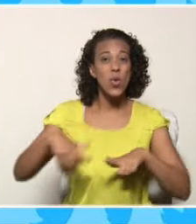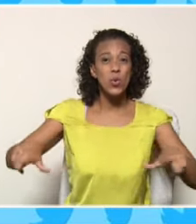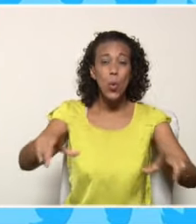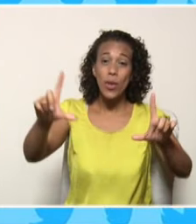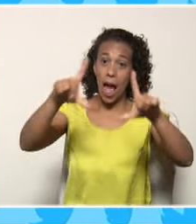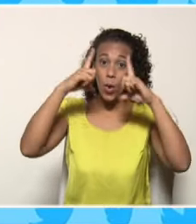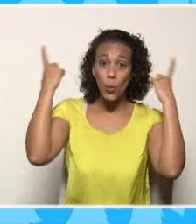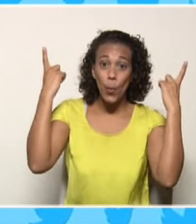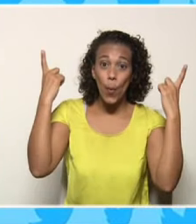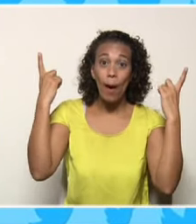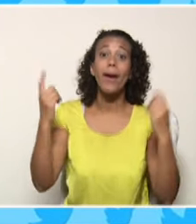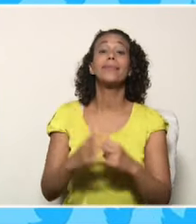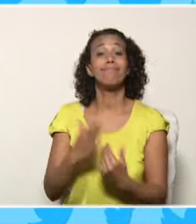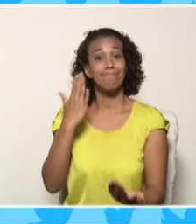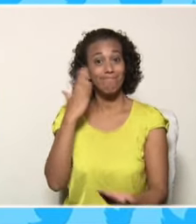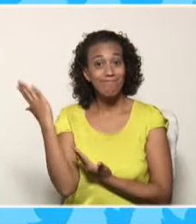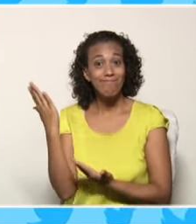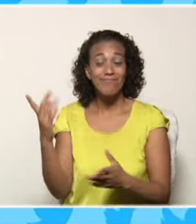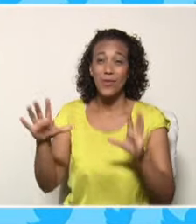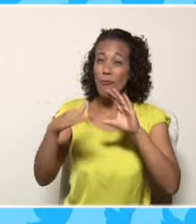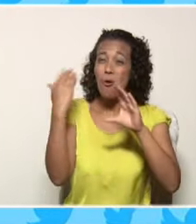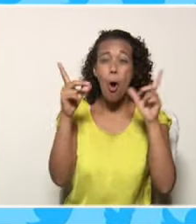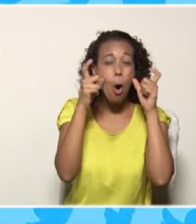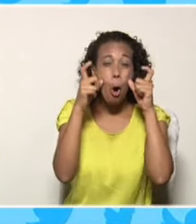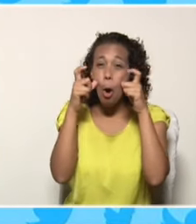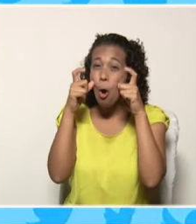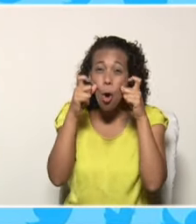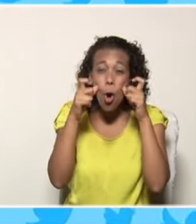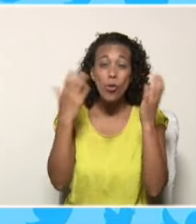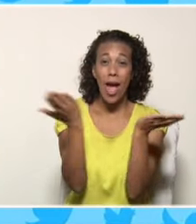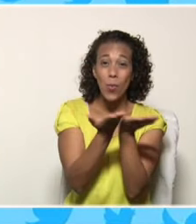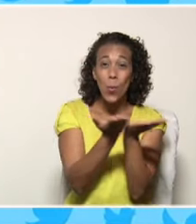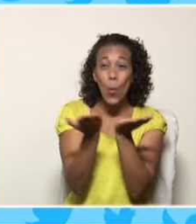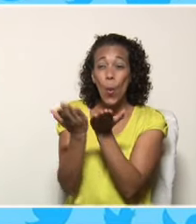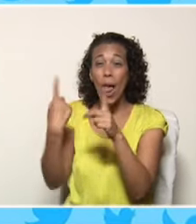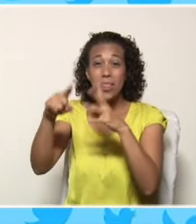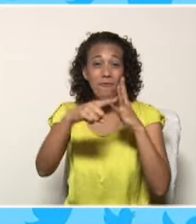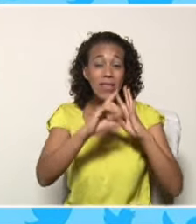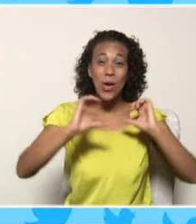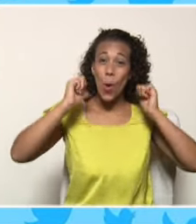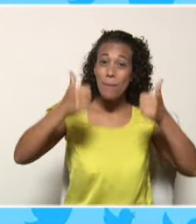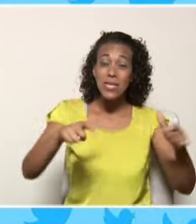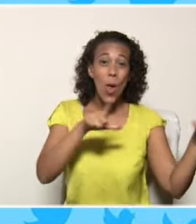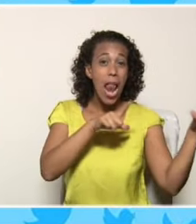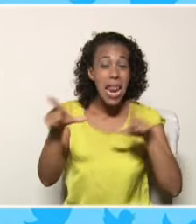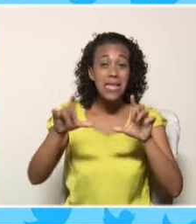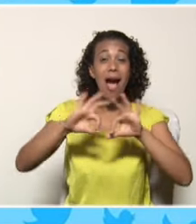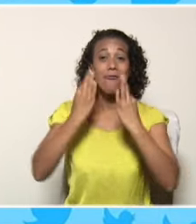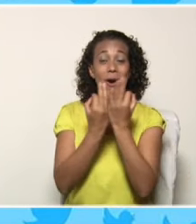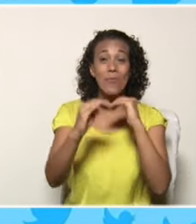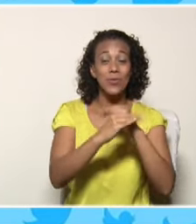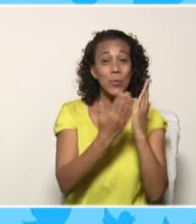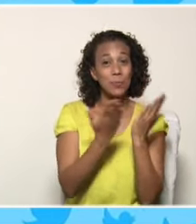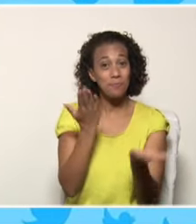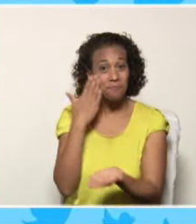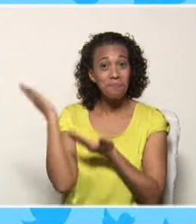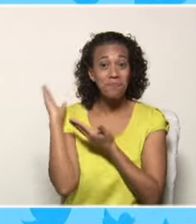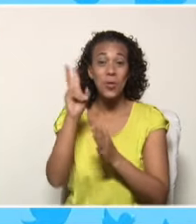zona educativa del estado La Guaira nos envía fotografías de los planteles educativos que iniciaron con nosotros el año escolar